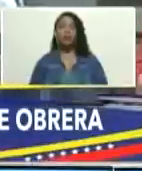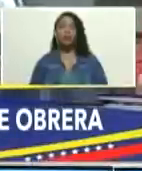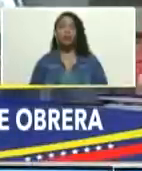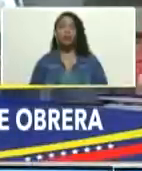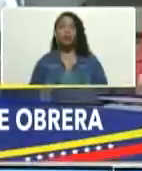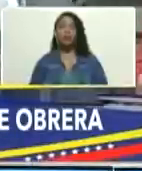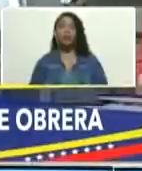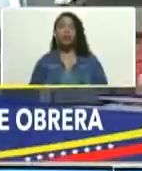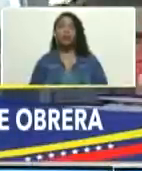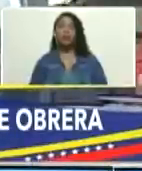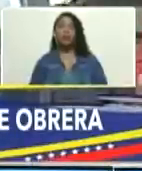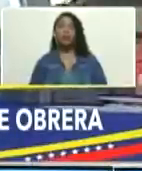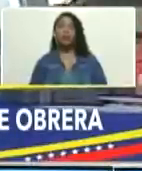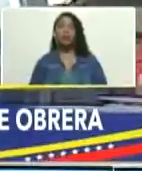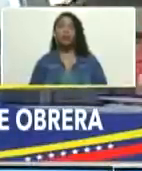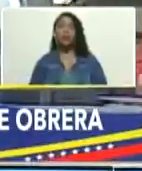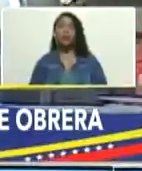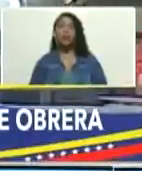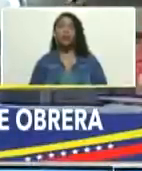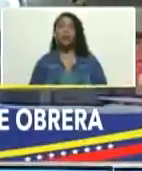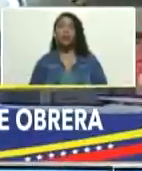Hasta el peeling.